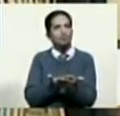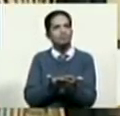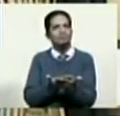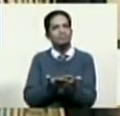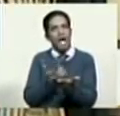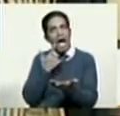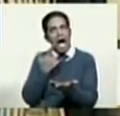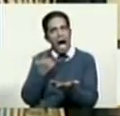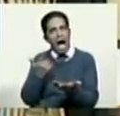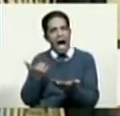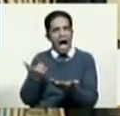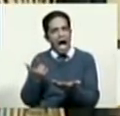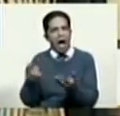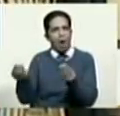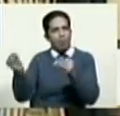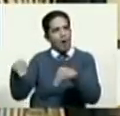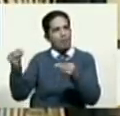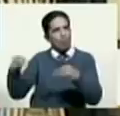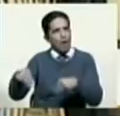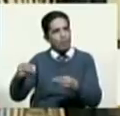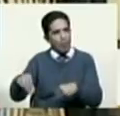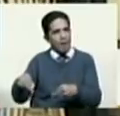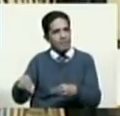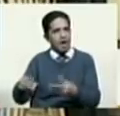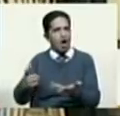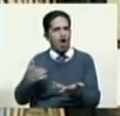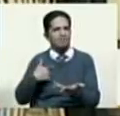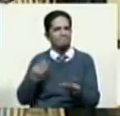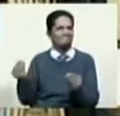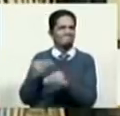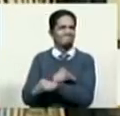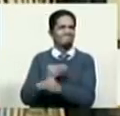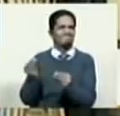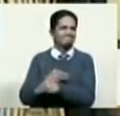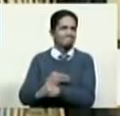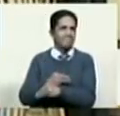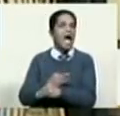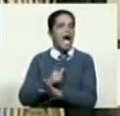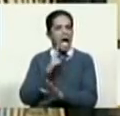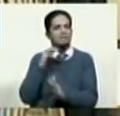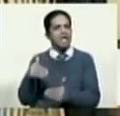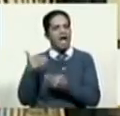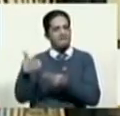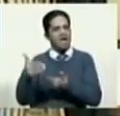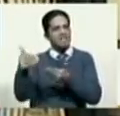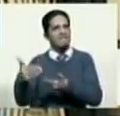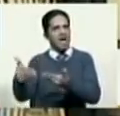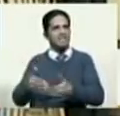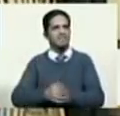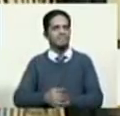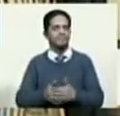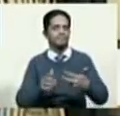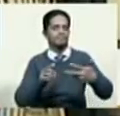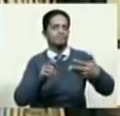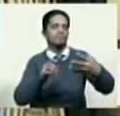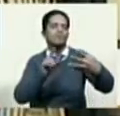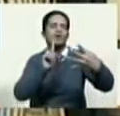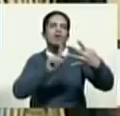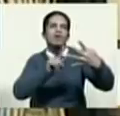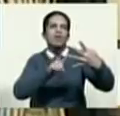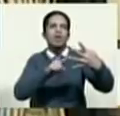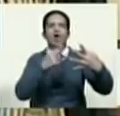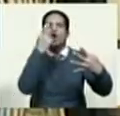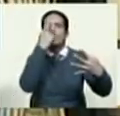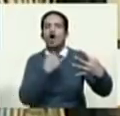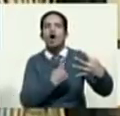vamos avanzando. Estoy de acuerdo, no estoy de acuerdo con tal punto, bueno, pero se avanza. En tercer lugar, los